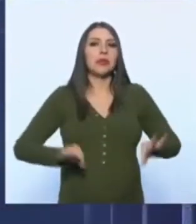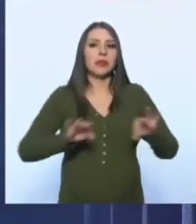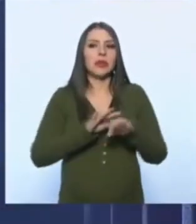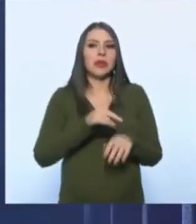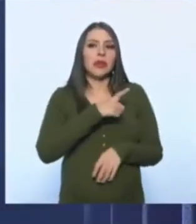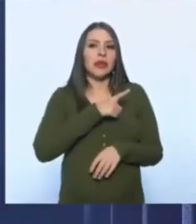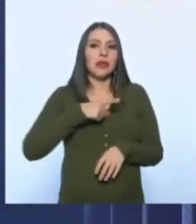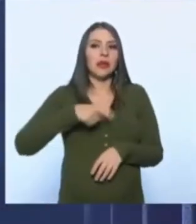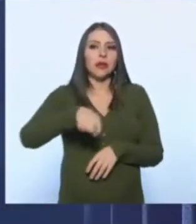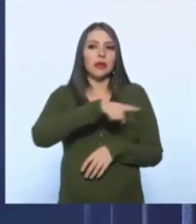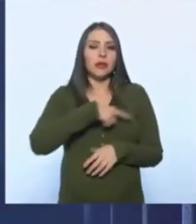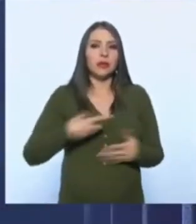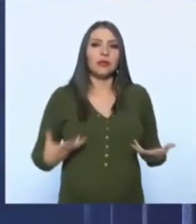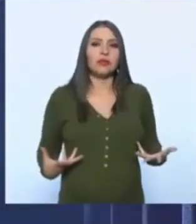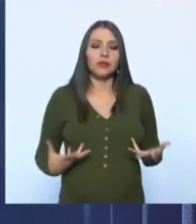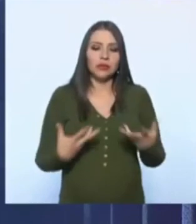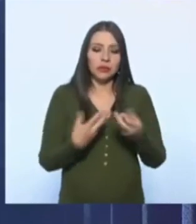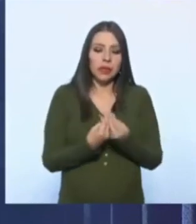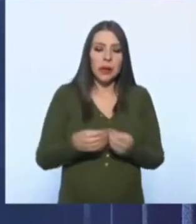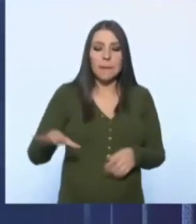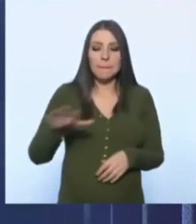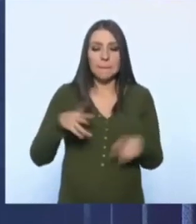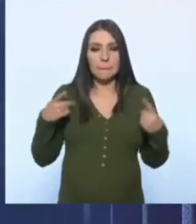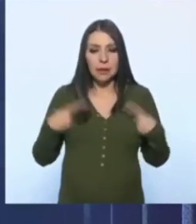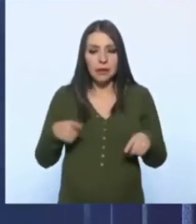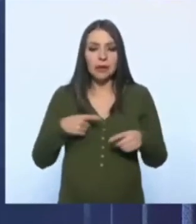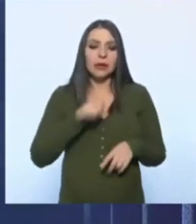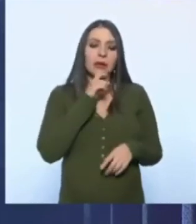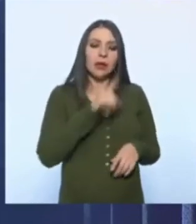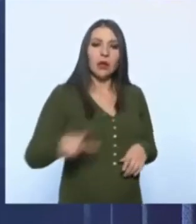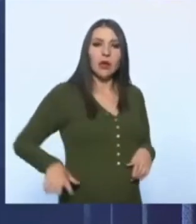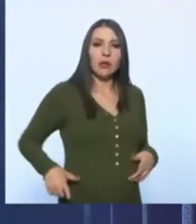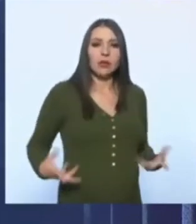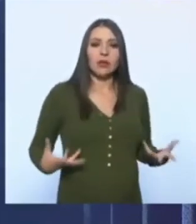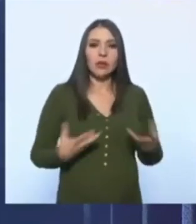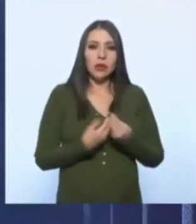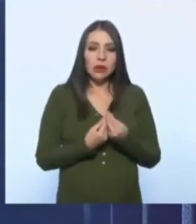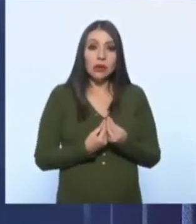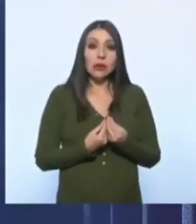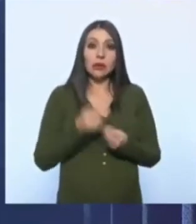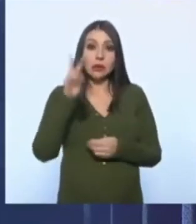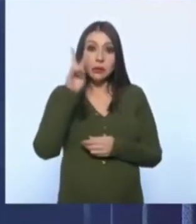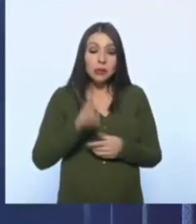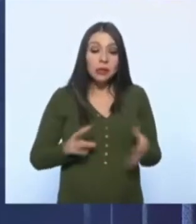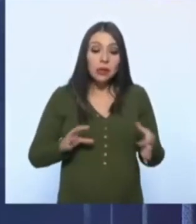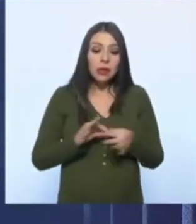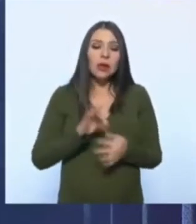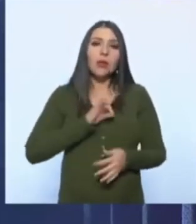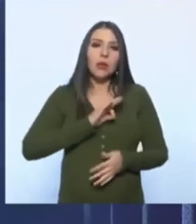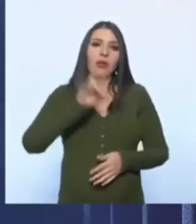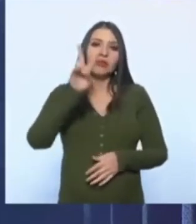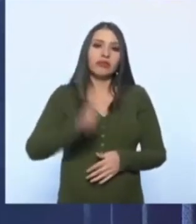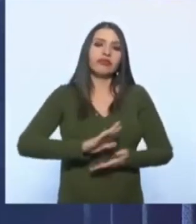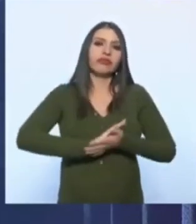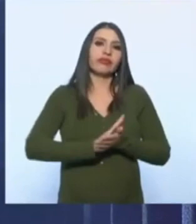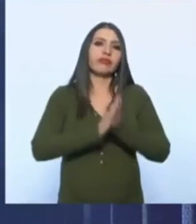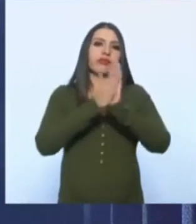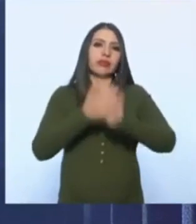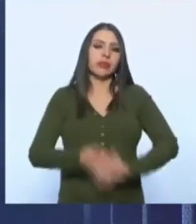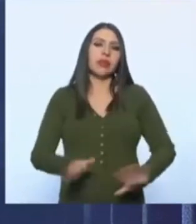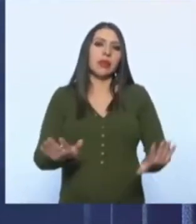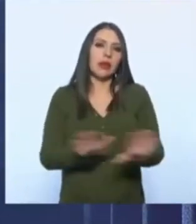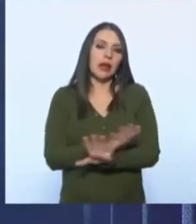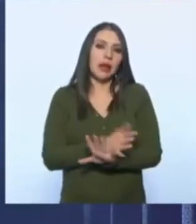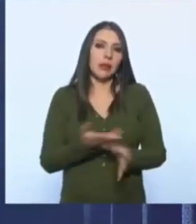algo, juntarnos sociedad y gobierno, eso sí puede lograr un cambio, la sociedad y el gobierno juntos. Ellos no pueden solos